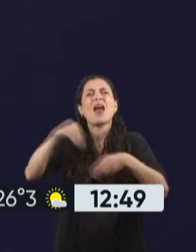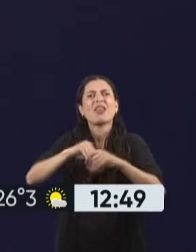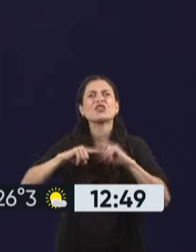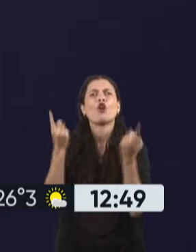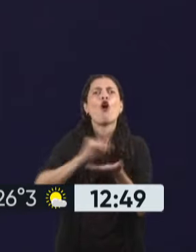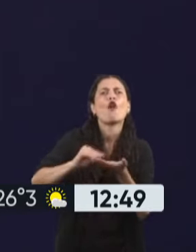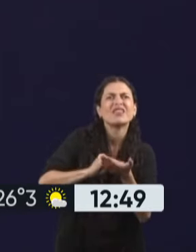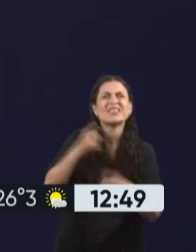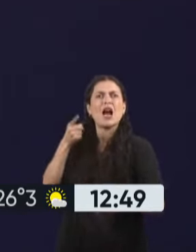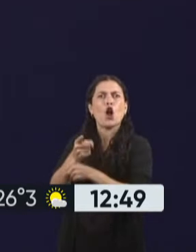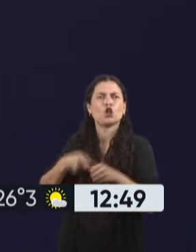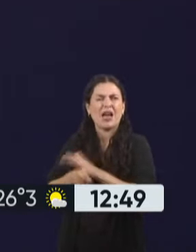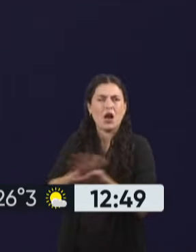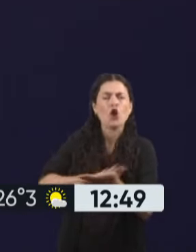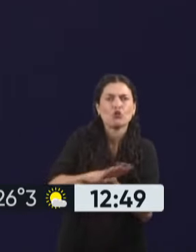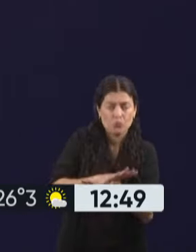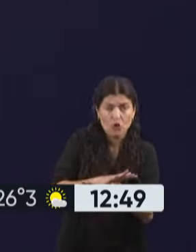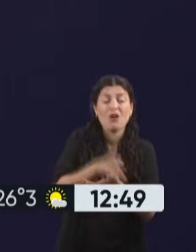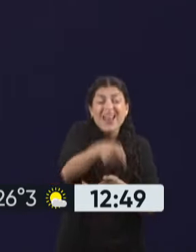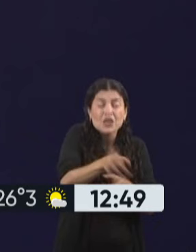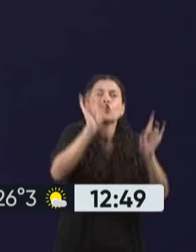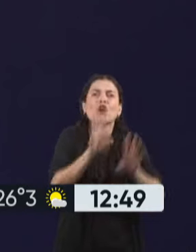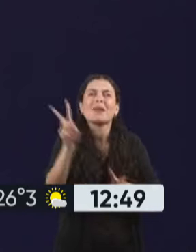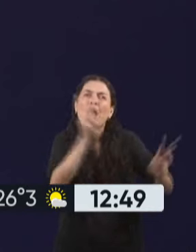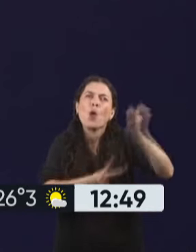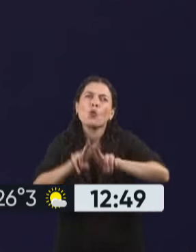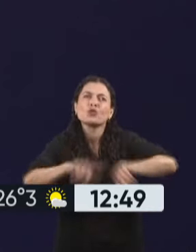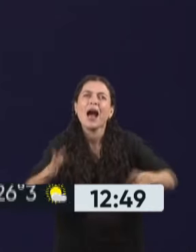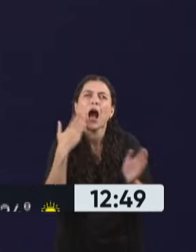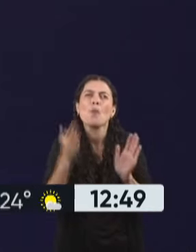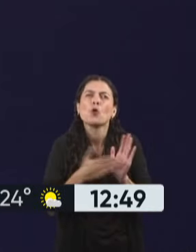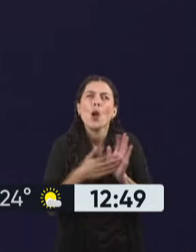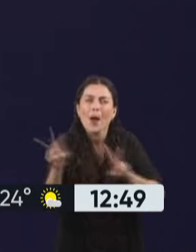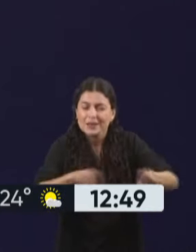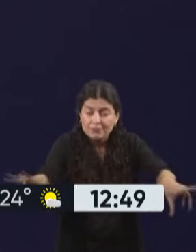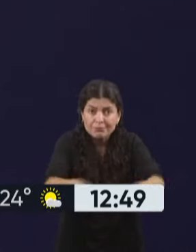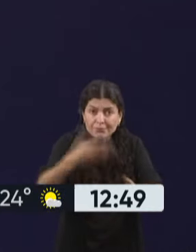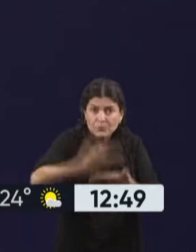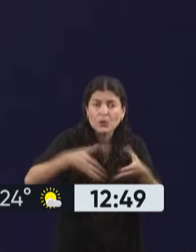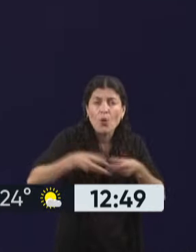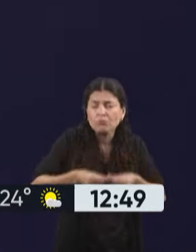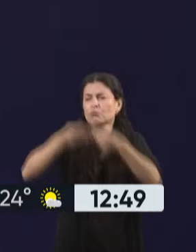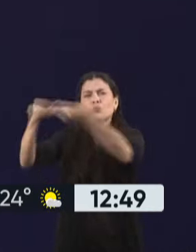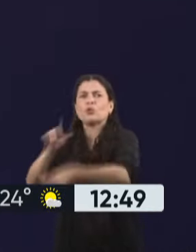puede investigar el resto de los hechos es la justicia. Así que no hay ninguna intervención de